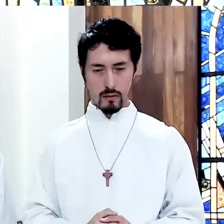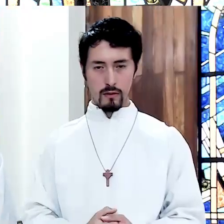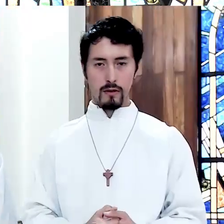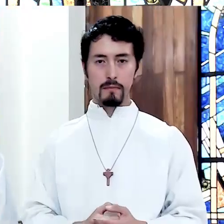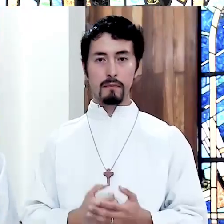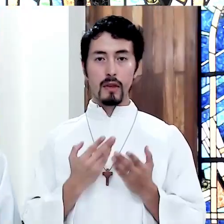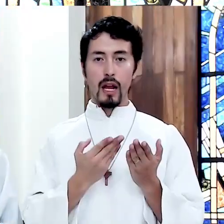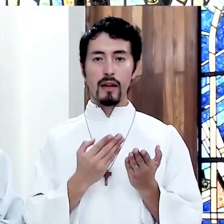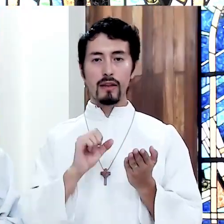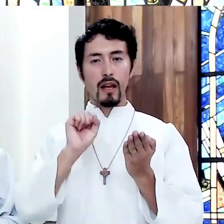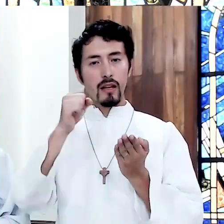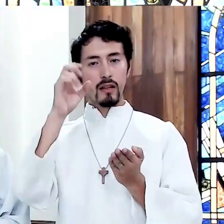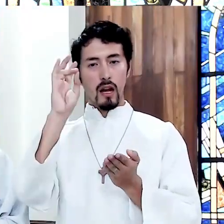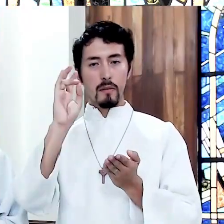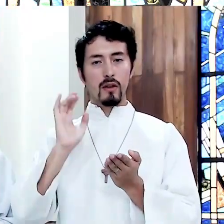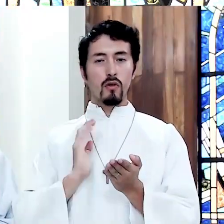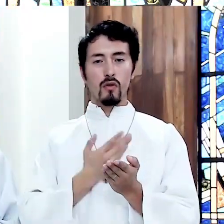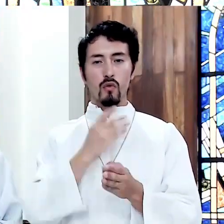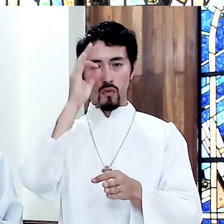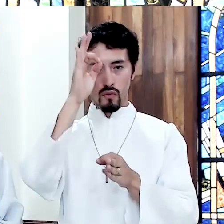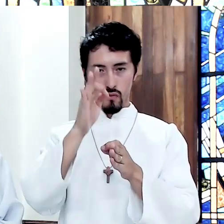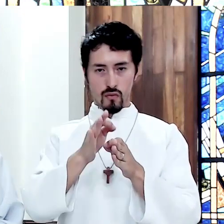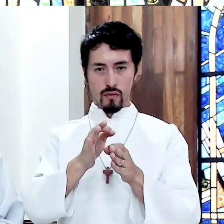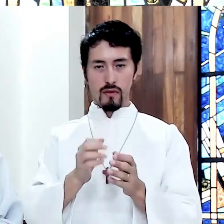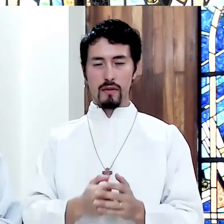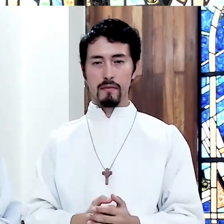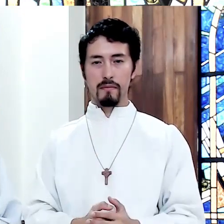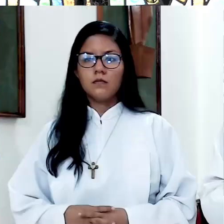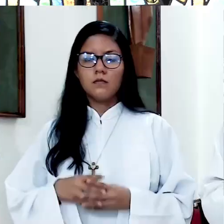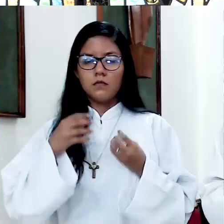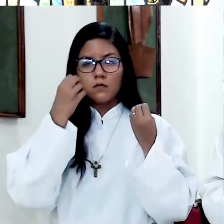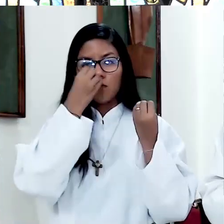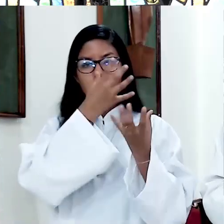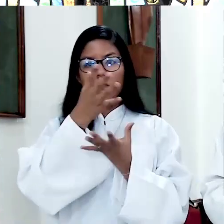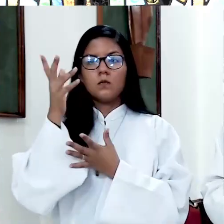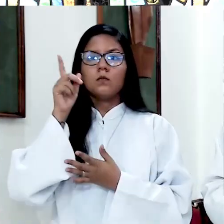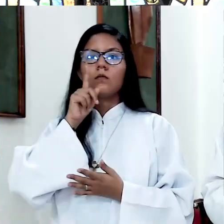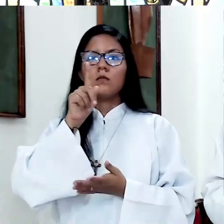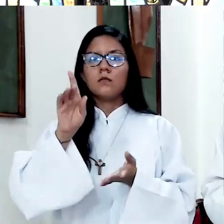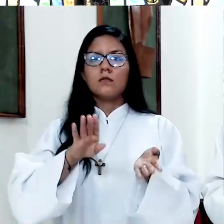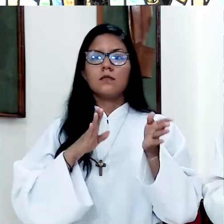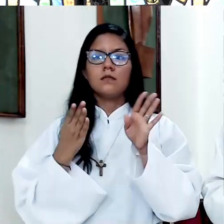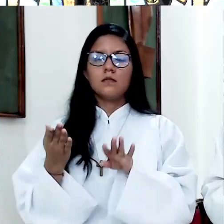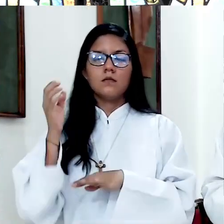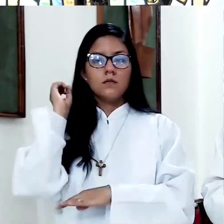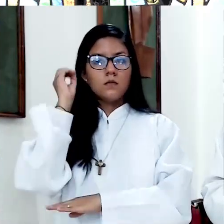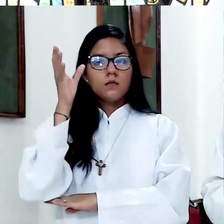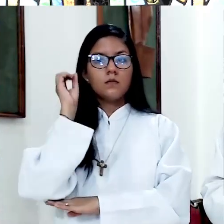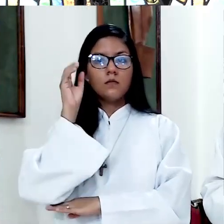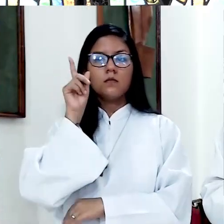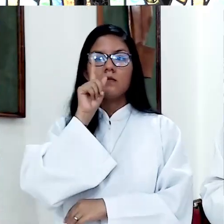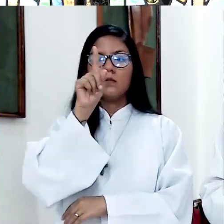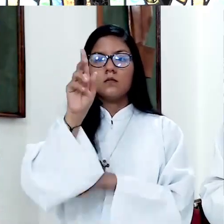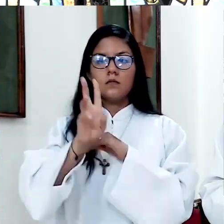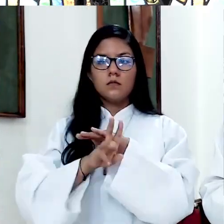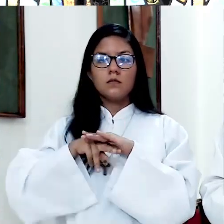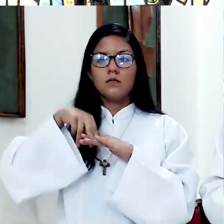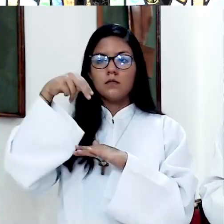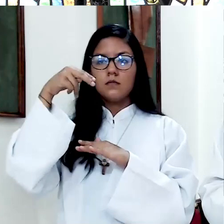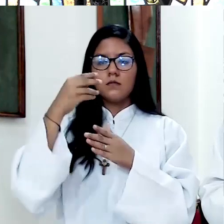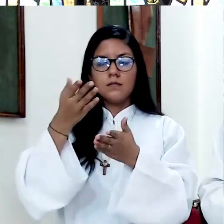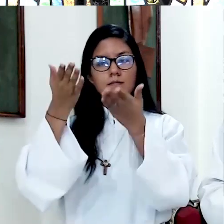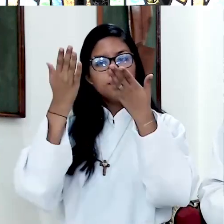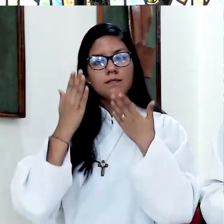Este es el sacramento de nuestra fe. Anunciamos tu muerte, proclamamos tu resurrección. Ven, Señor